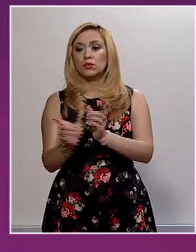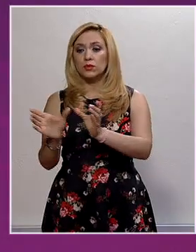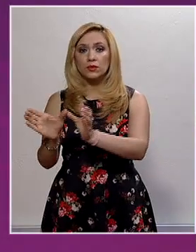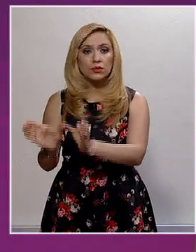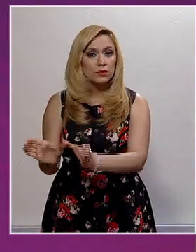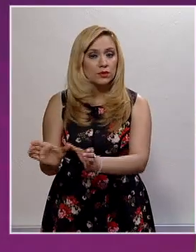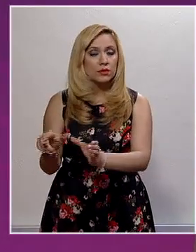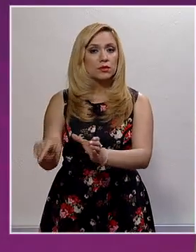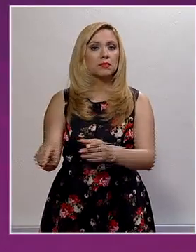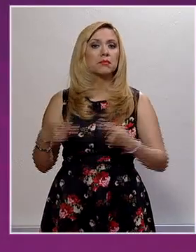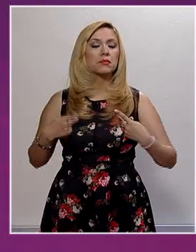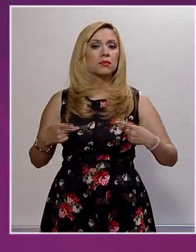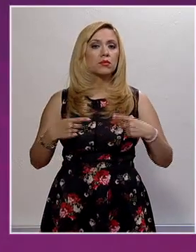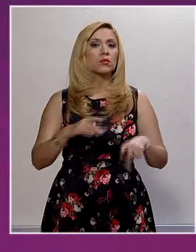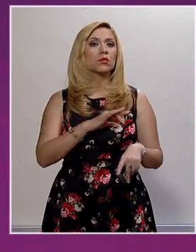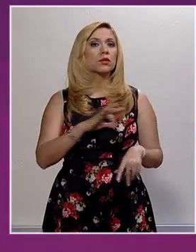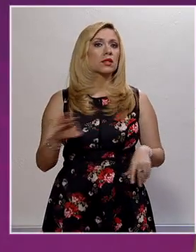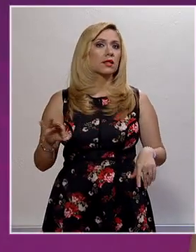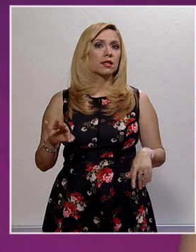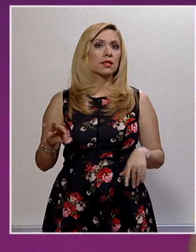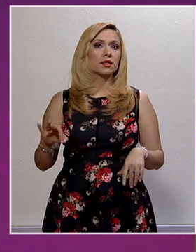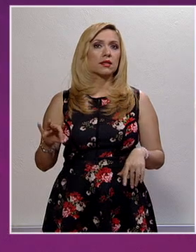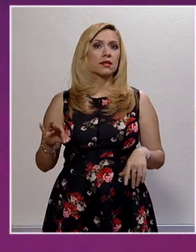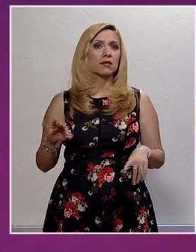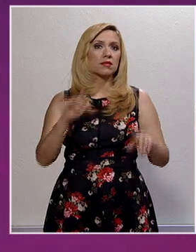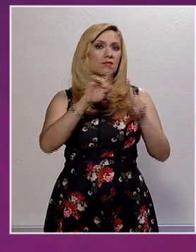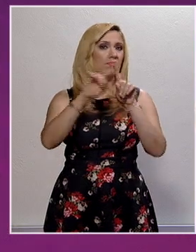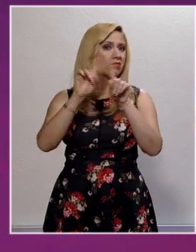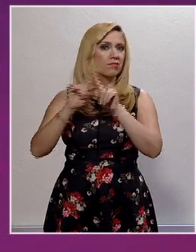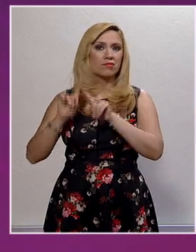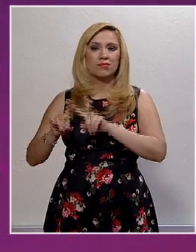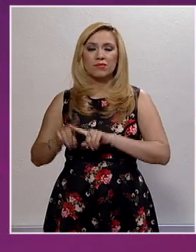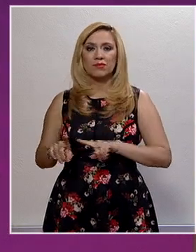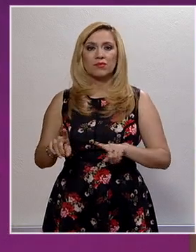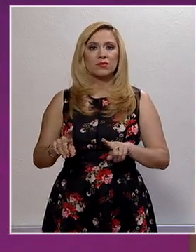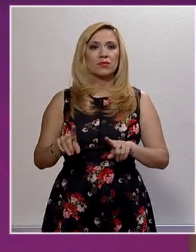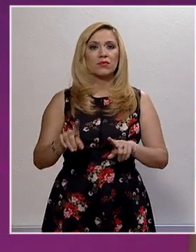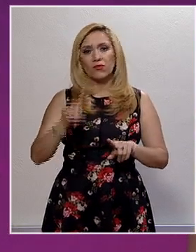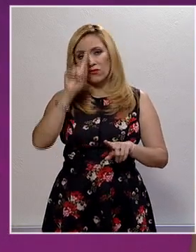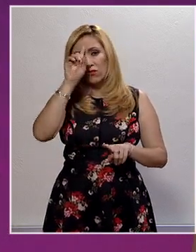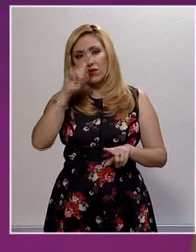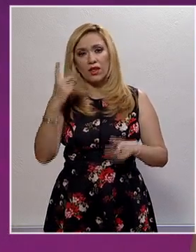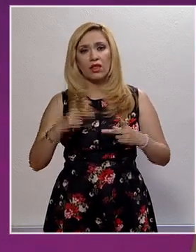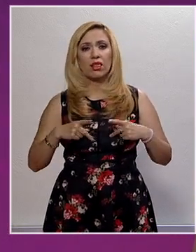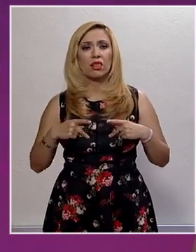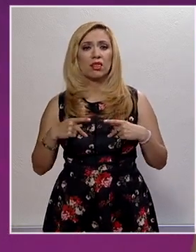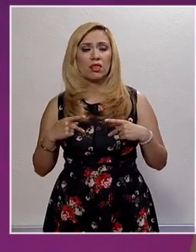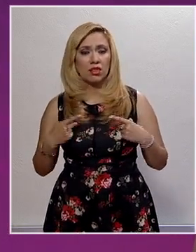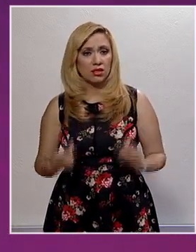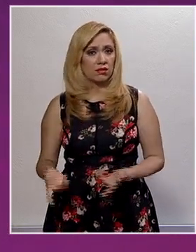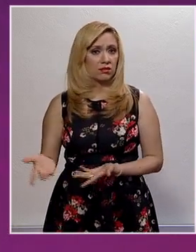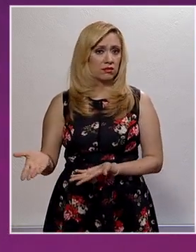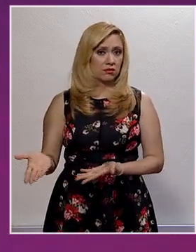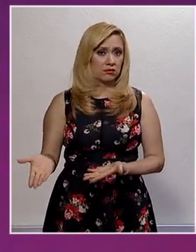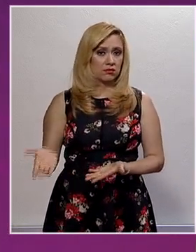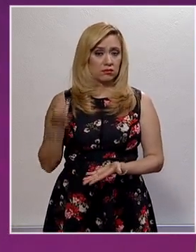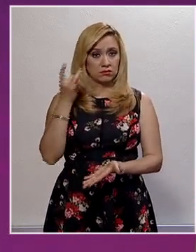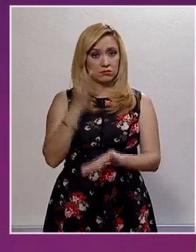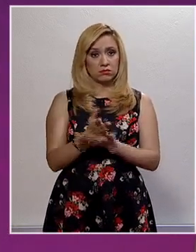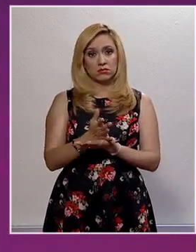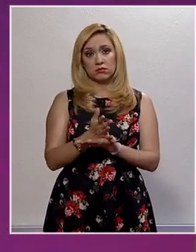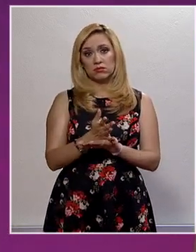que una persona puede estar en múltiples situaciones de vulnerabilidad. Entonces, ellas no eran vulnerables solo por